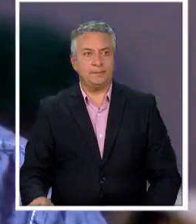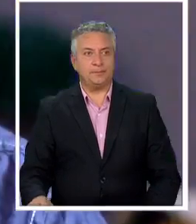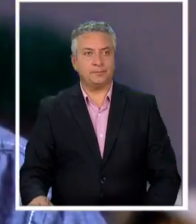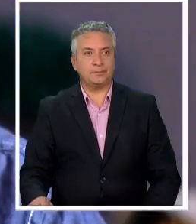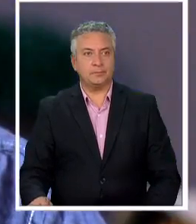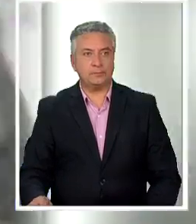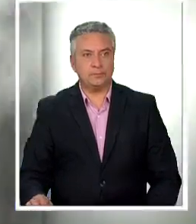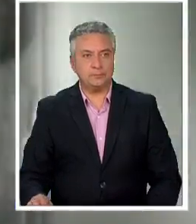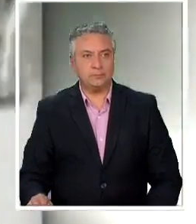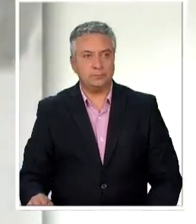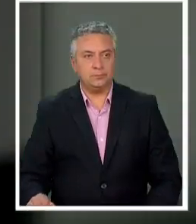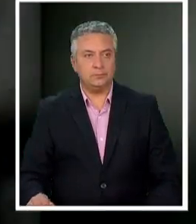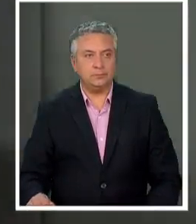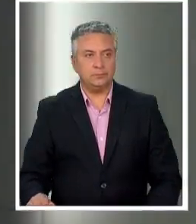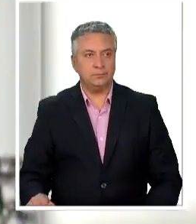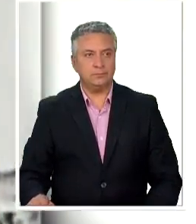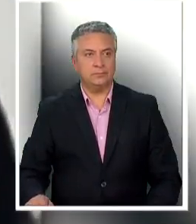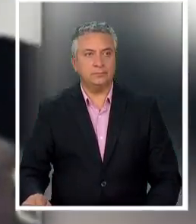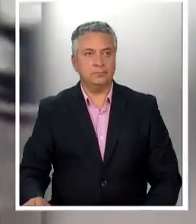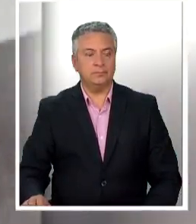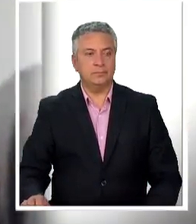Yo le decía Gare Juguete,